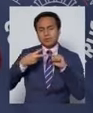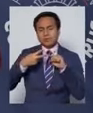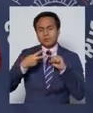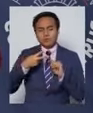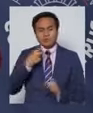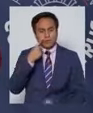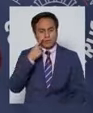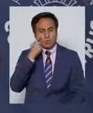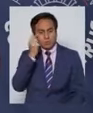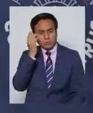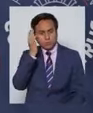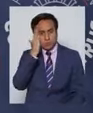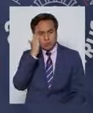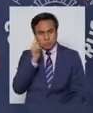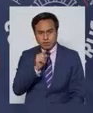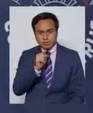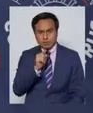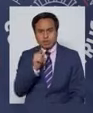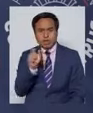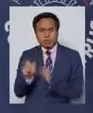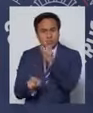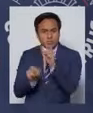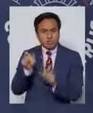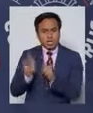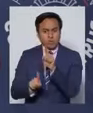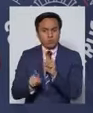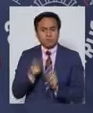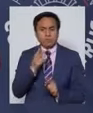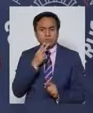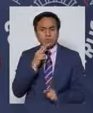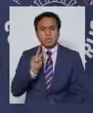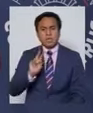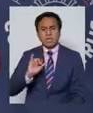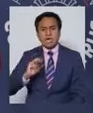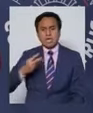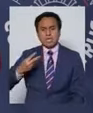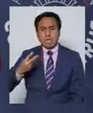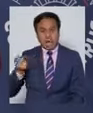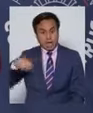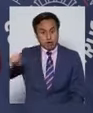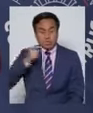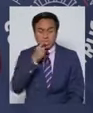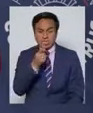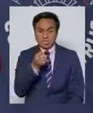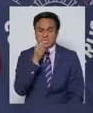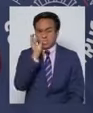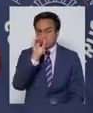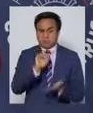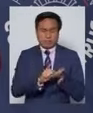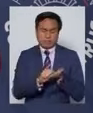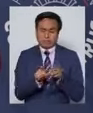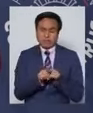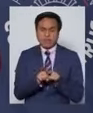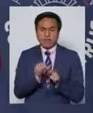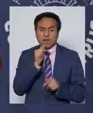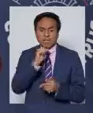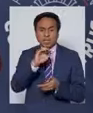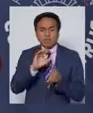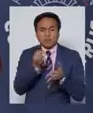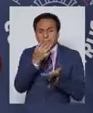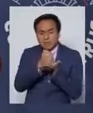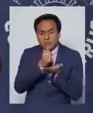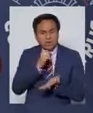¿tienen conocimiento, han recogido los casos de personas que viven con VIH que denuncian falta de stock de medicamento? Hay personas a